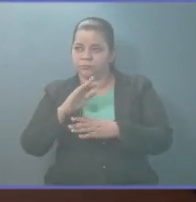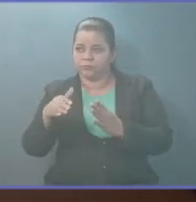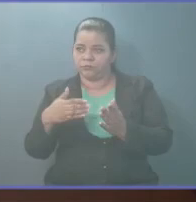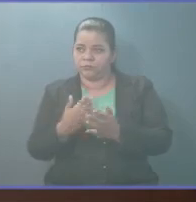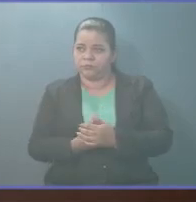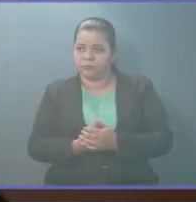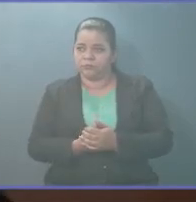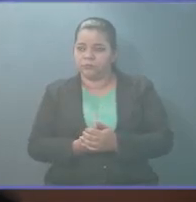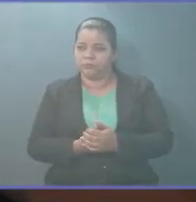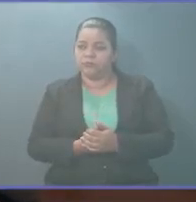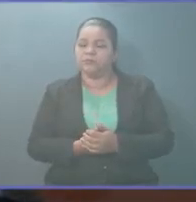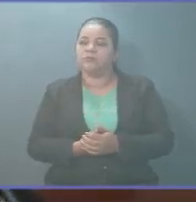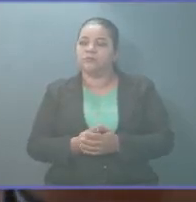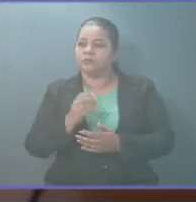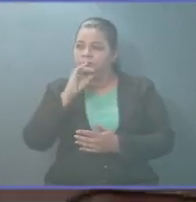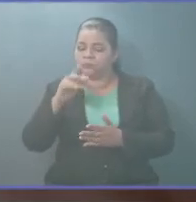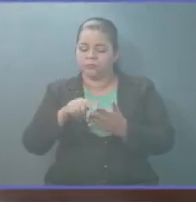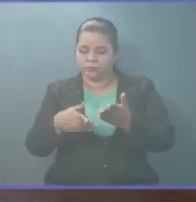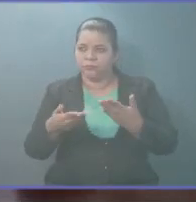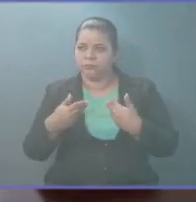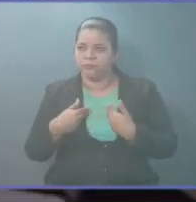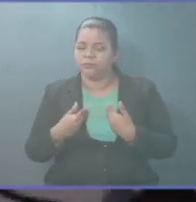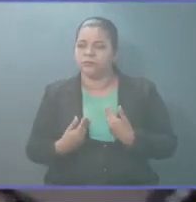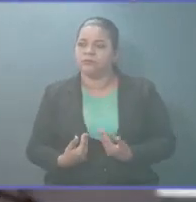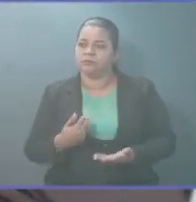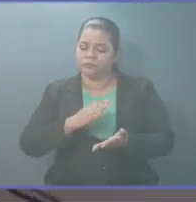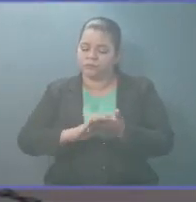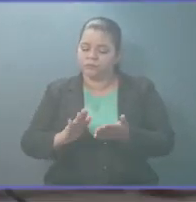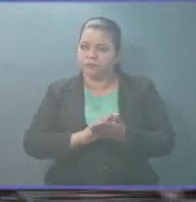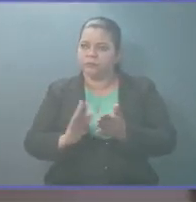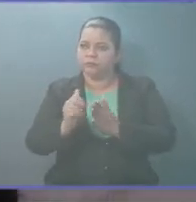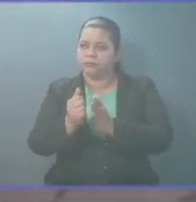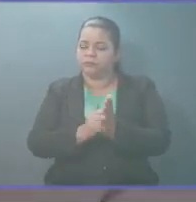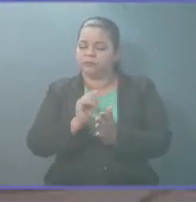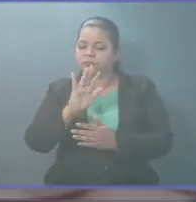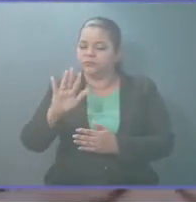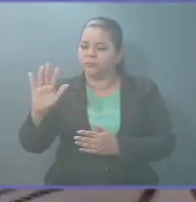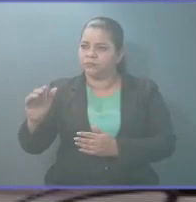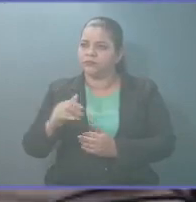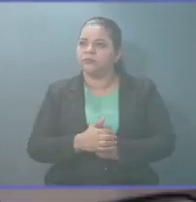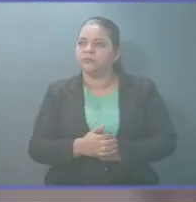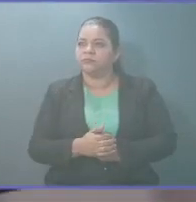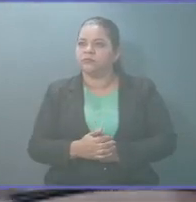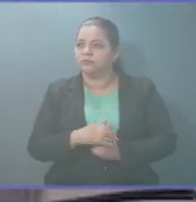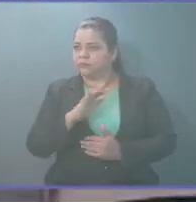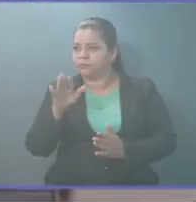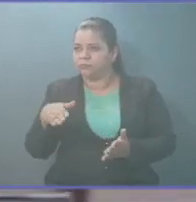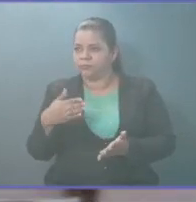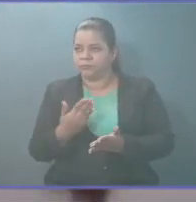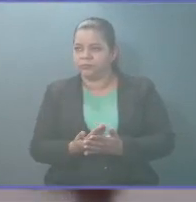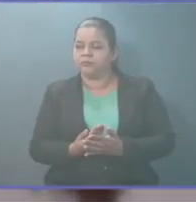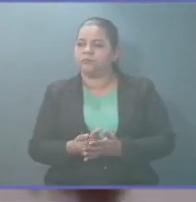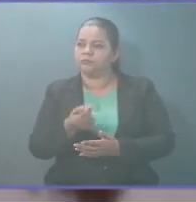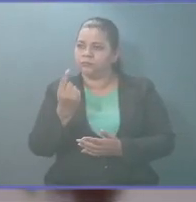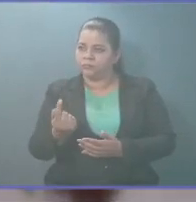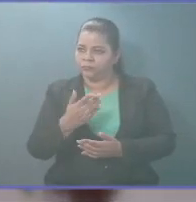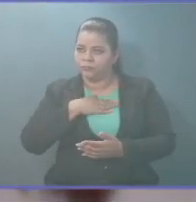públicos. Derecho a la indemnización, artículo 55. Los particulares tendrán derecho a